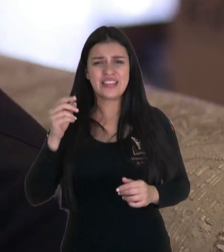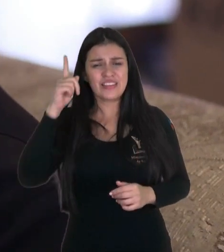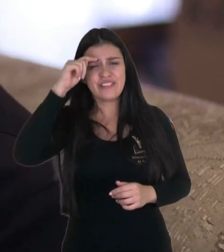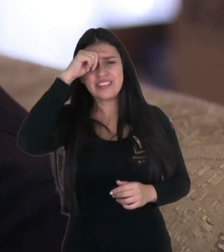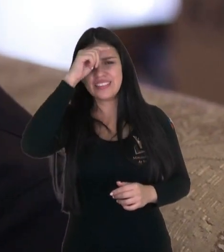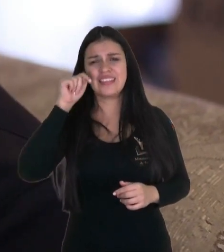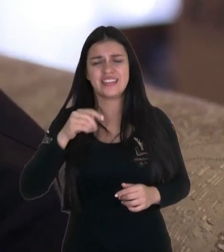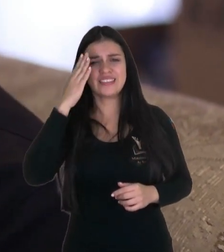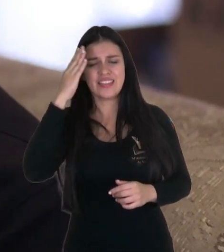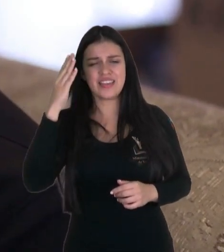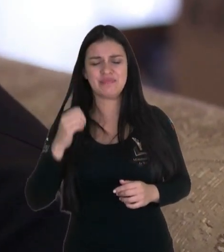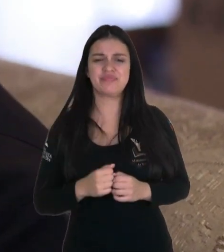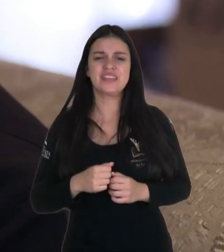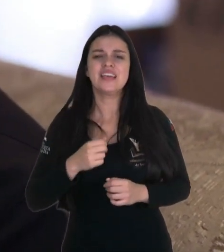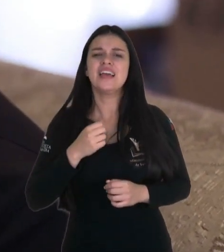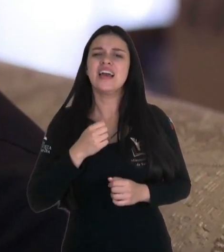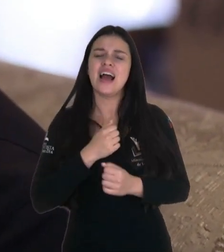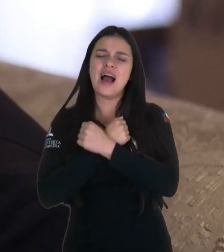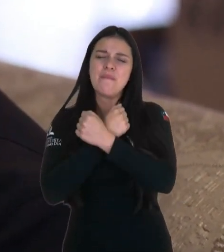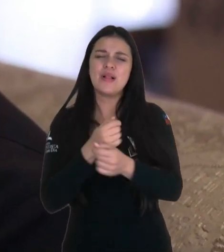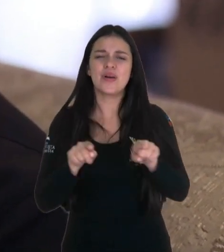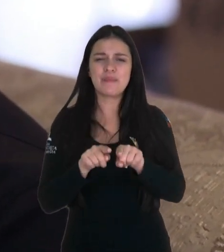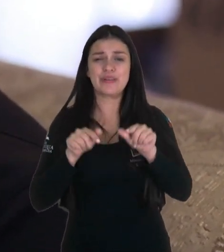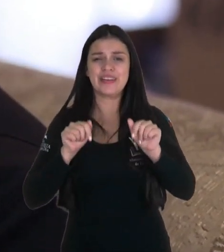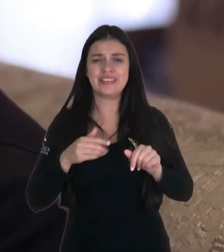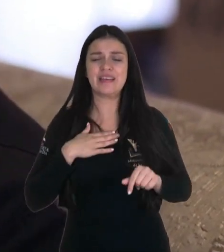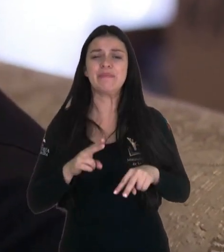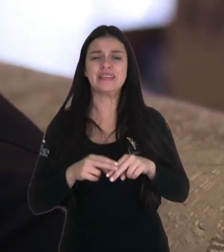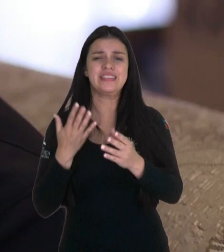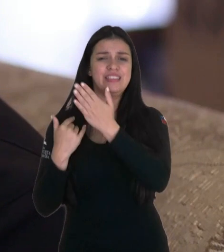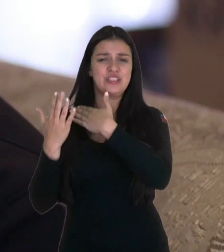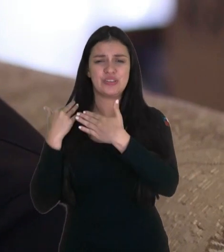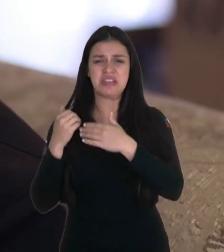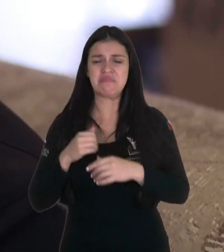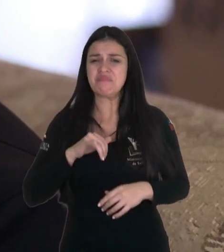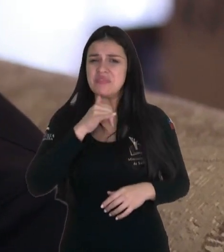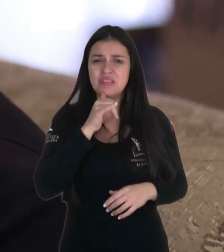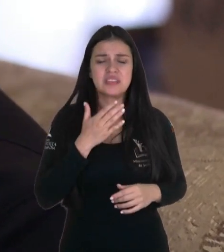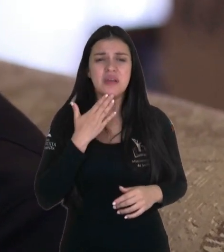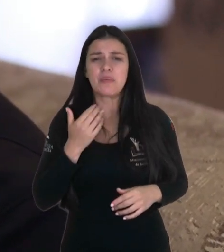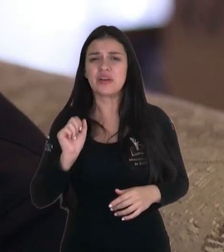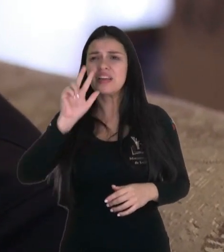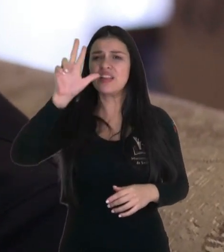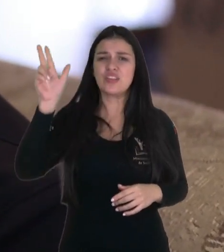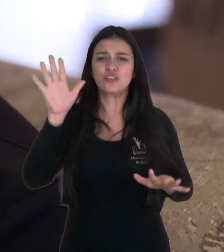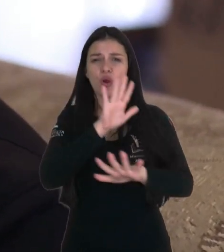Queridos hermanos, esta fue mi historia. No sé por qué Dios tuvo a bien preservar mi